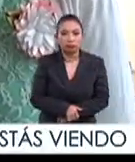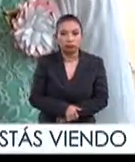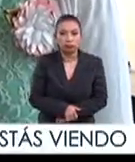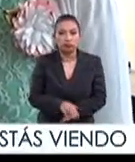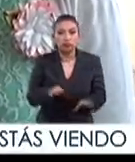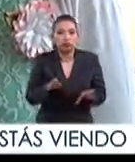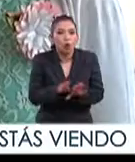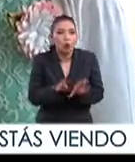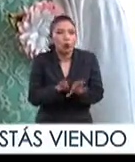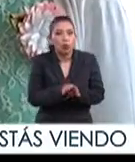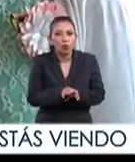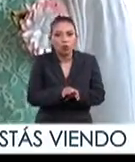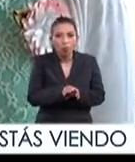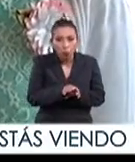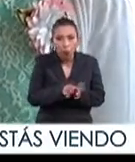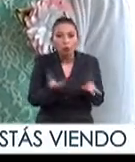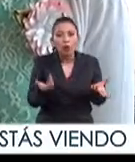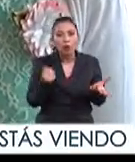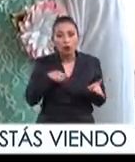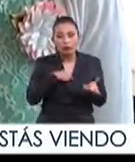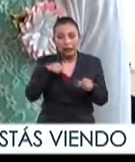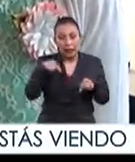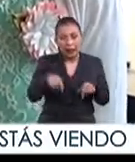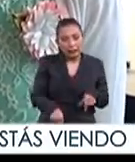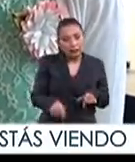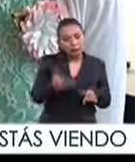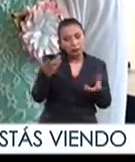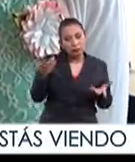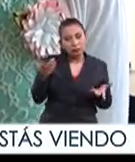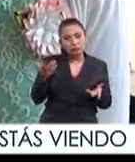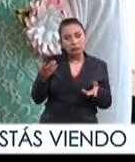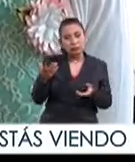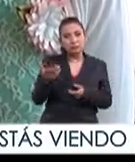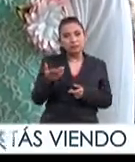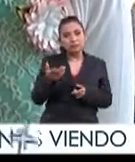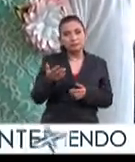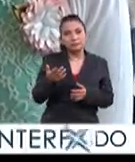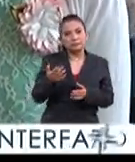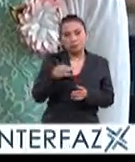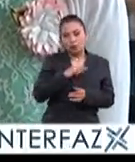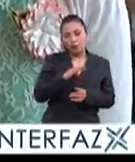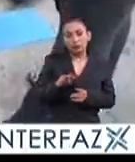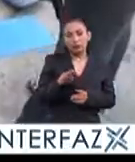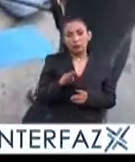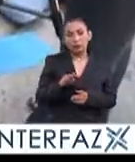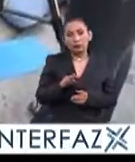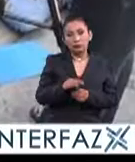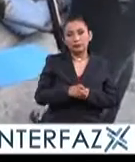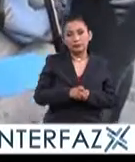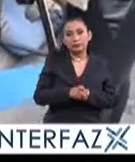Y cómo llegamos aquí y lo que podemos